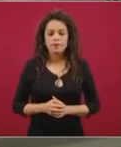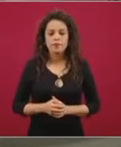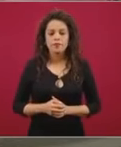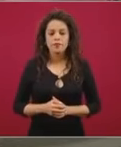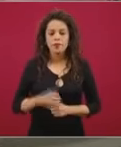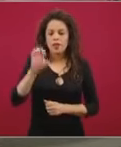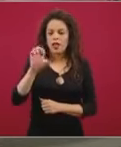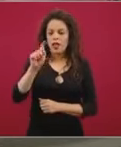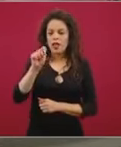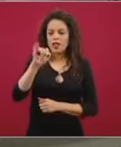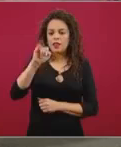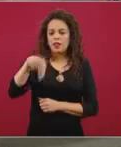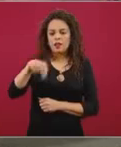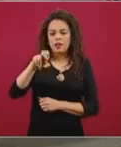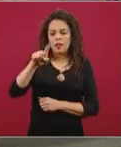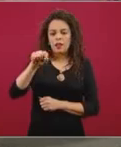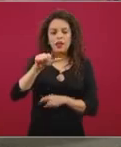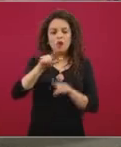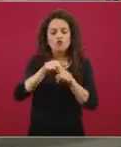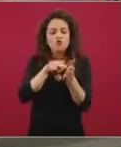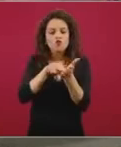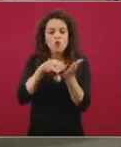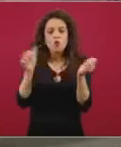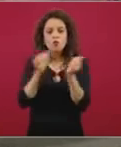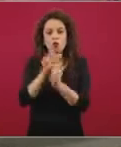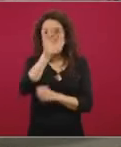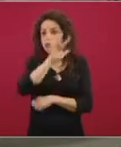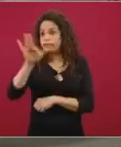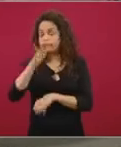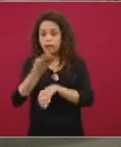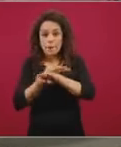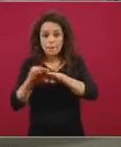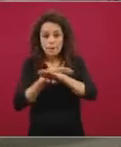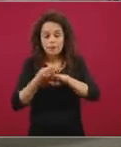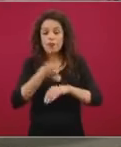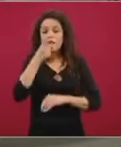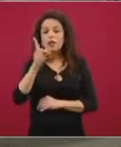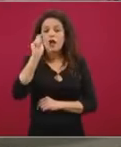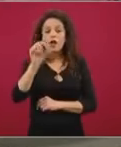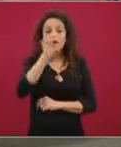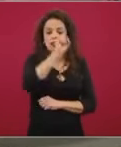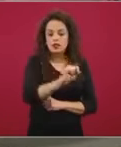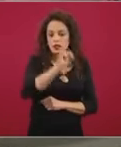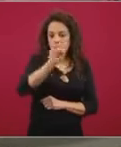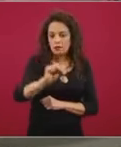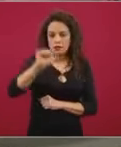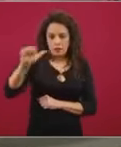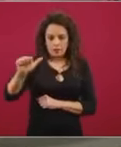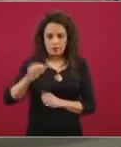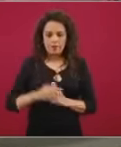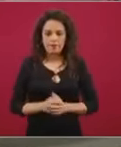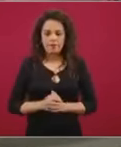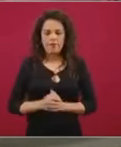etiquetas negras con letras blancas que deben decir Secretaría de Salud, y son en forma